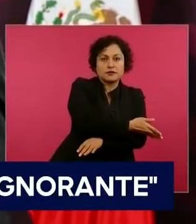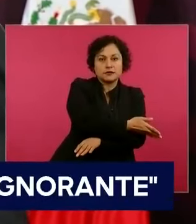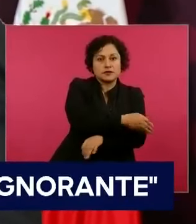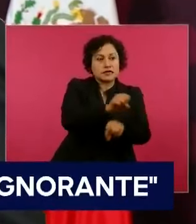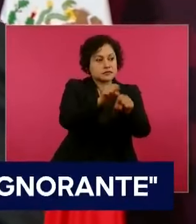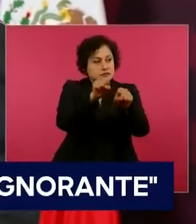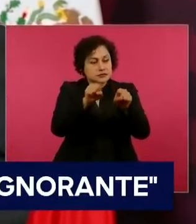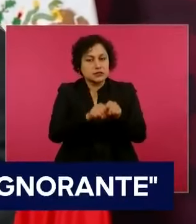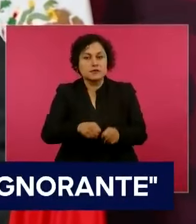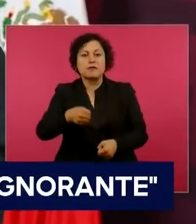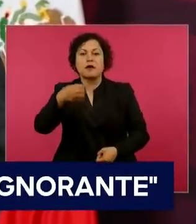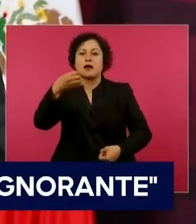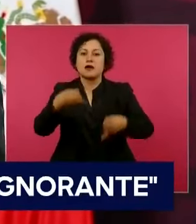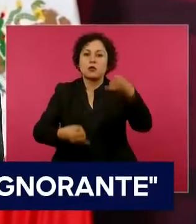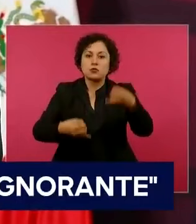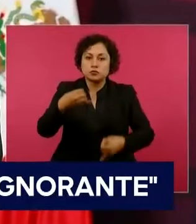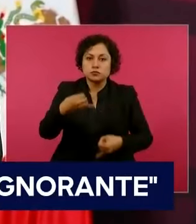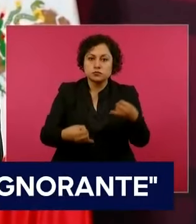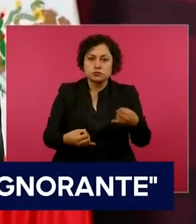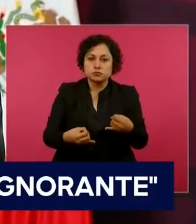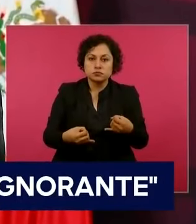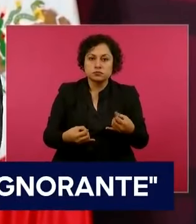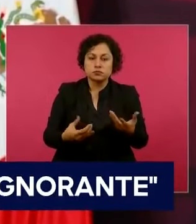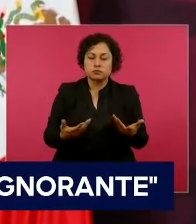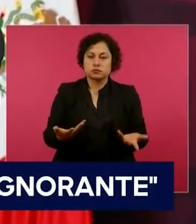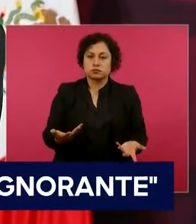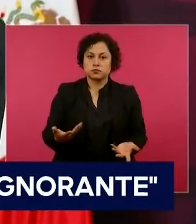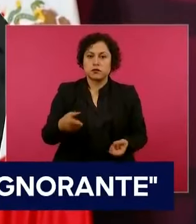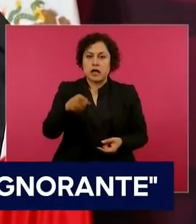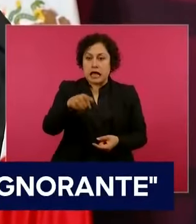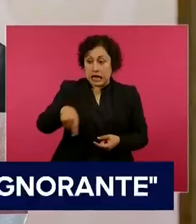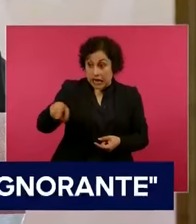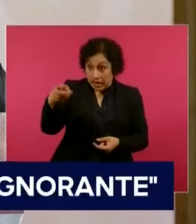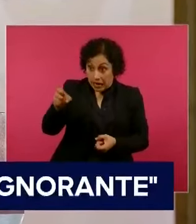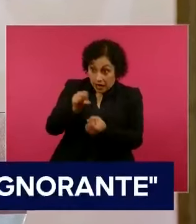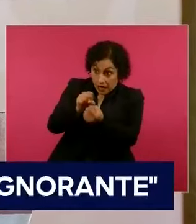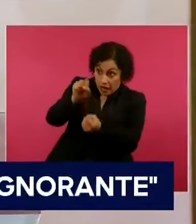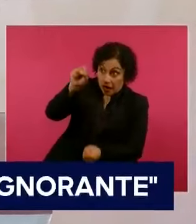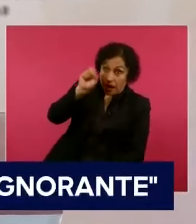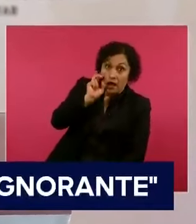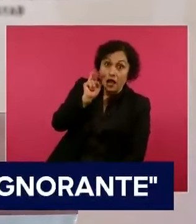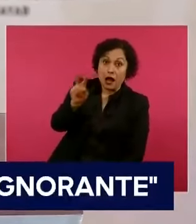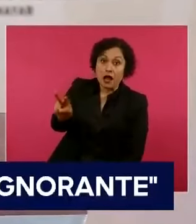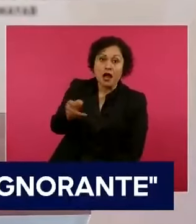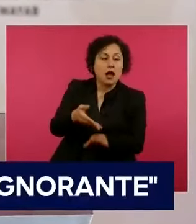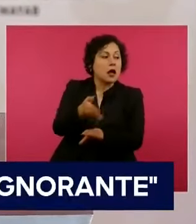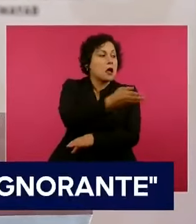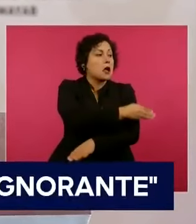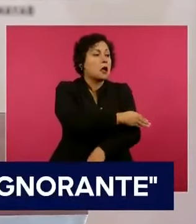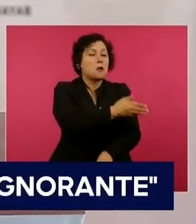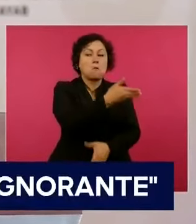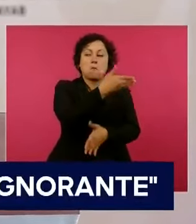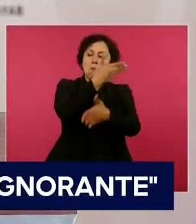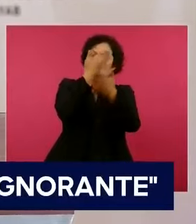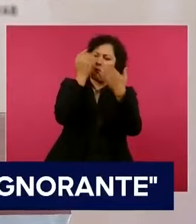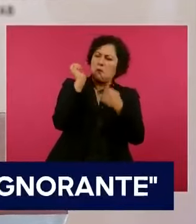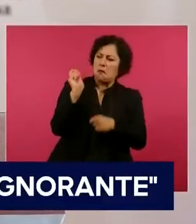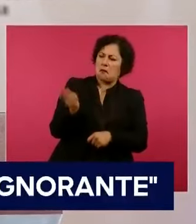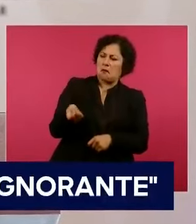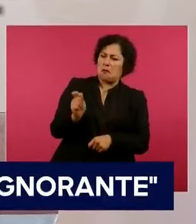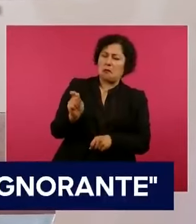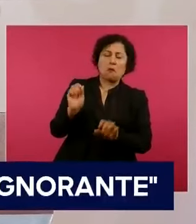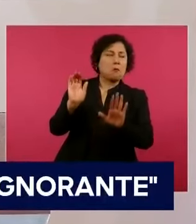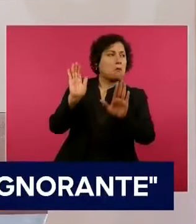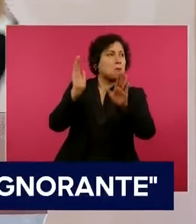sí tiene esta preparación, que está realizando otro tipo de actividades, como también sé que hay gente que está haciendo